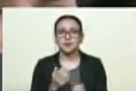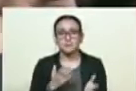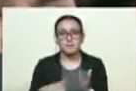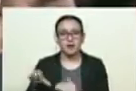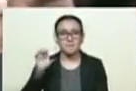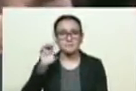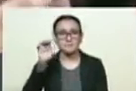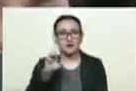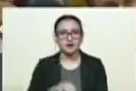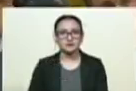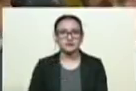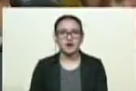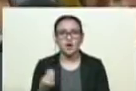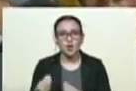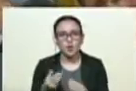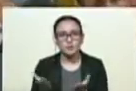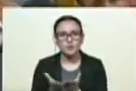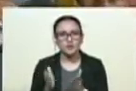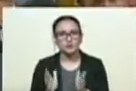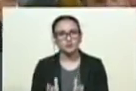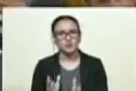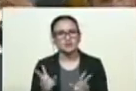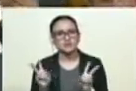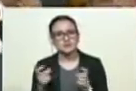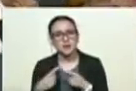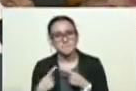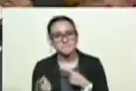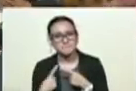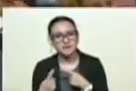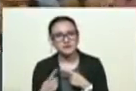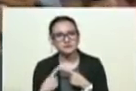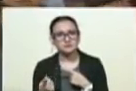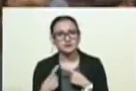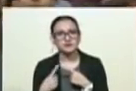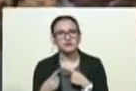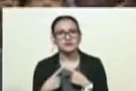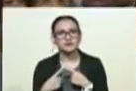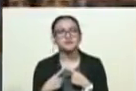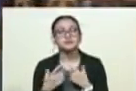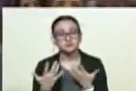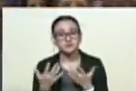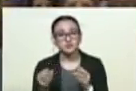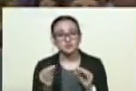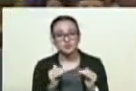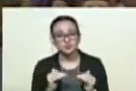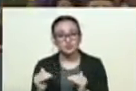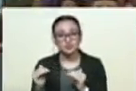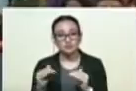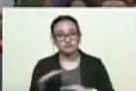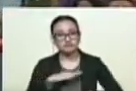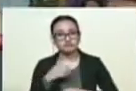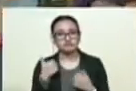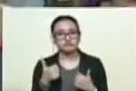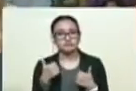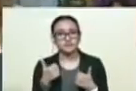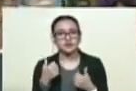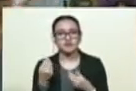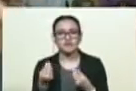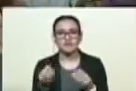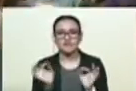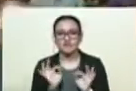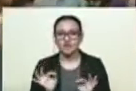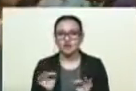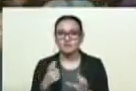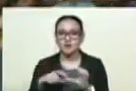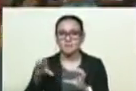patria, como los estudiantes, el tema del pasaje estudiantil, vamos a poder regularlo de manera efectiva a través del código